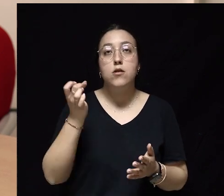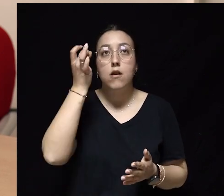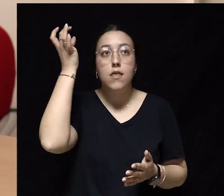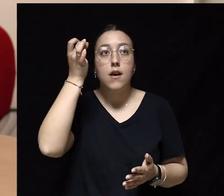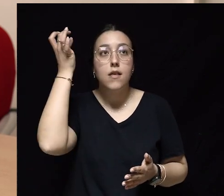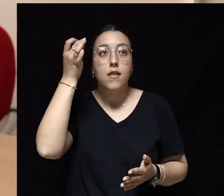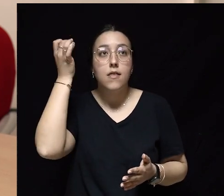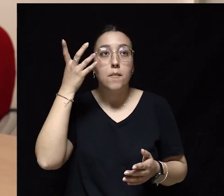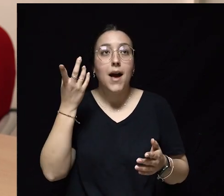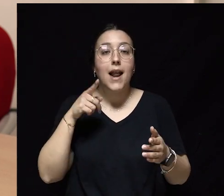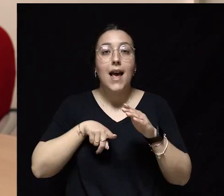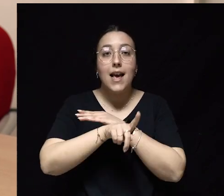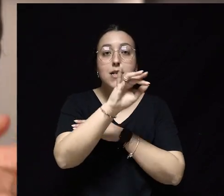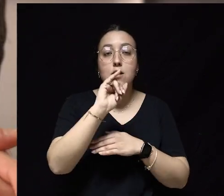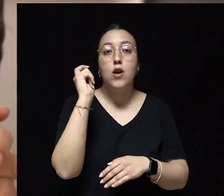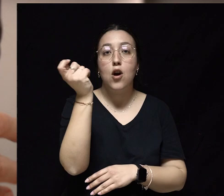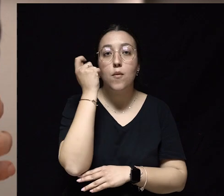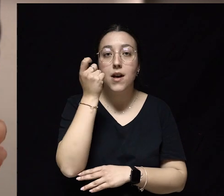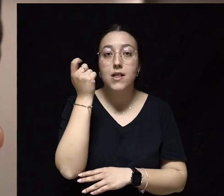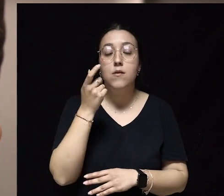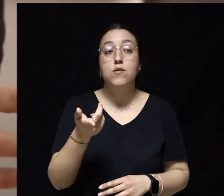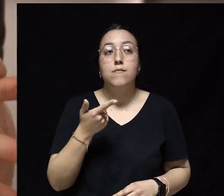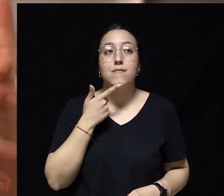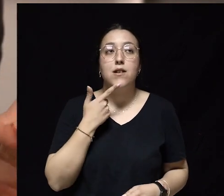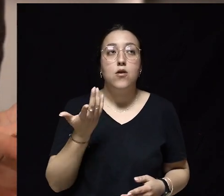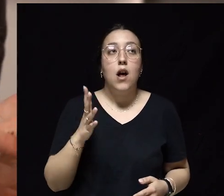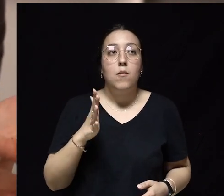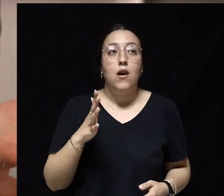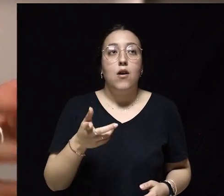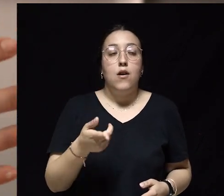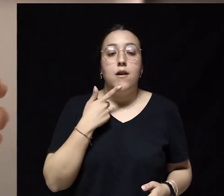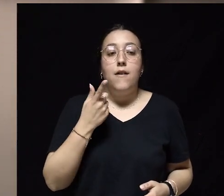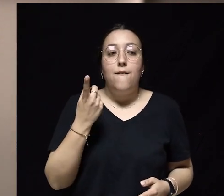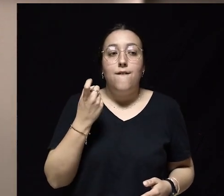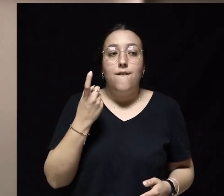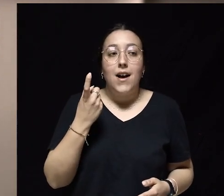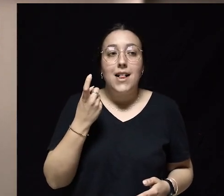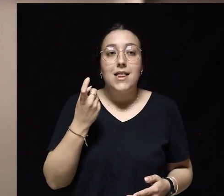proyecto educativo con actuaciones de éxito, pero sí que es verdad que a lo mejor